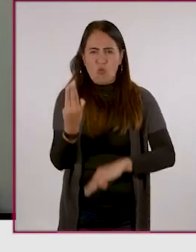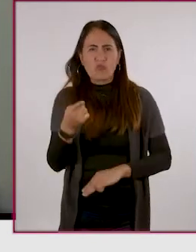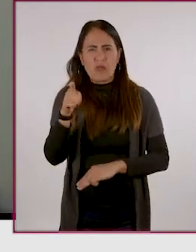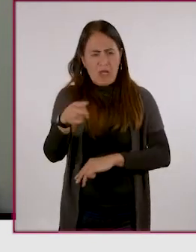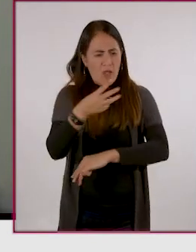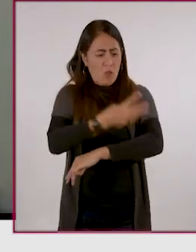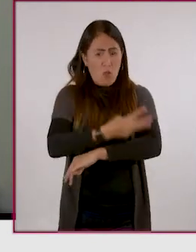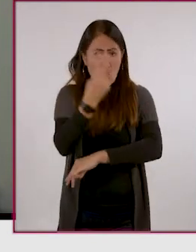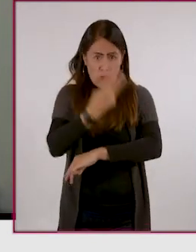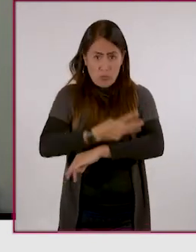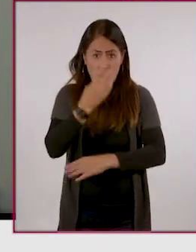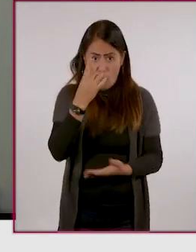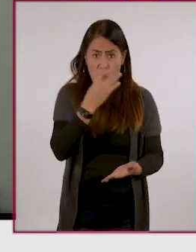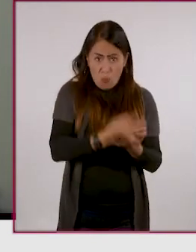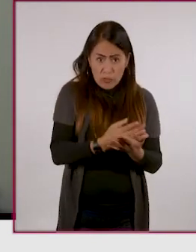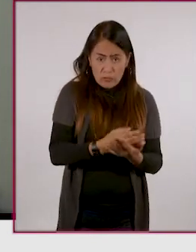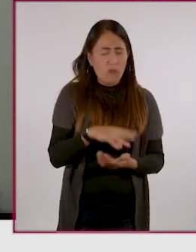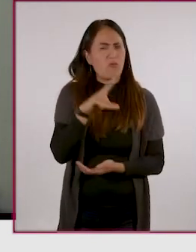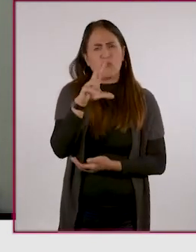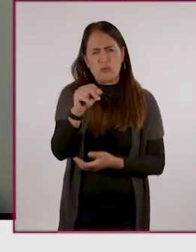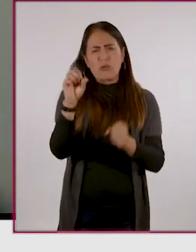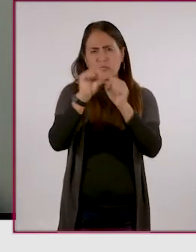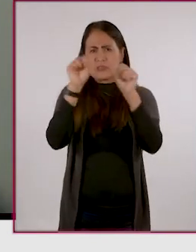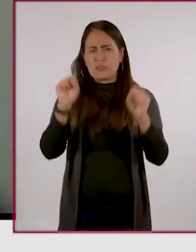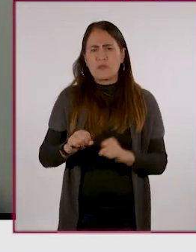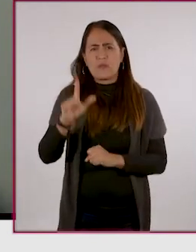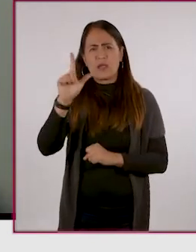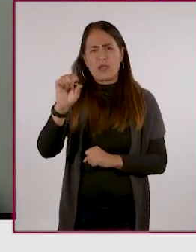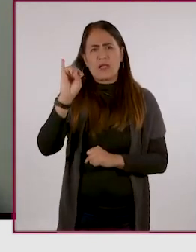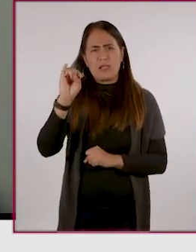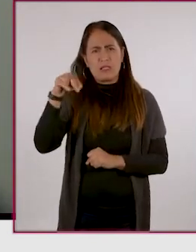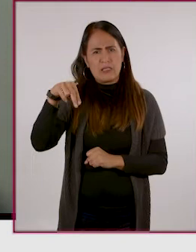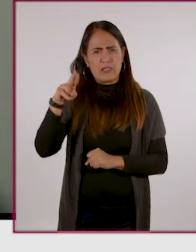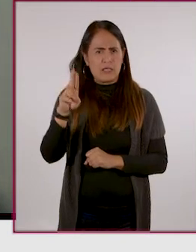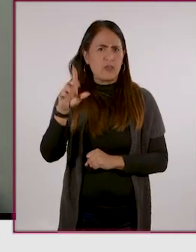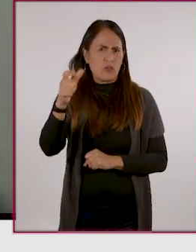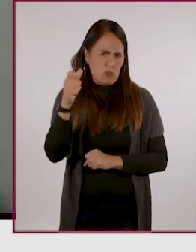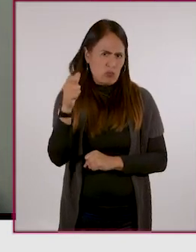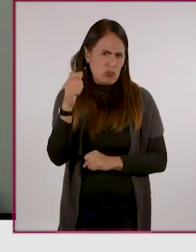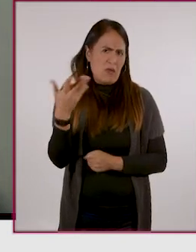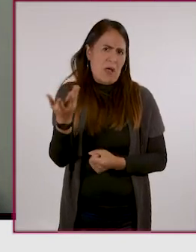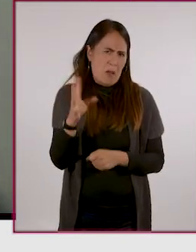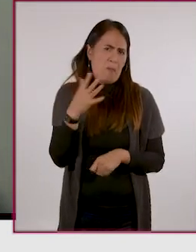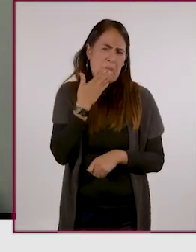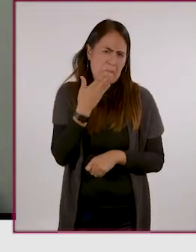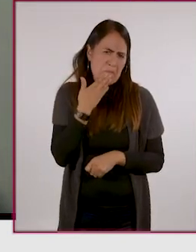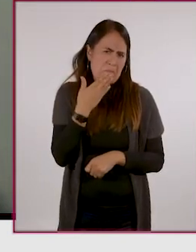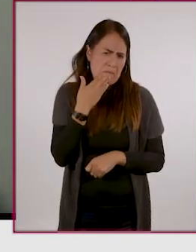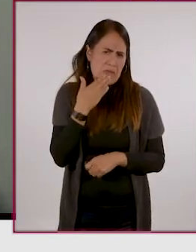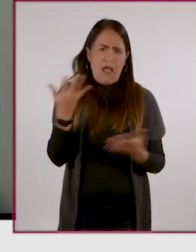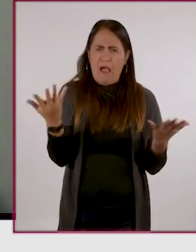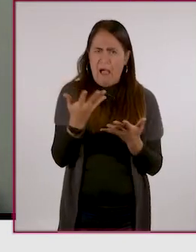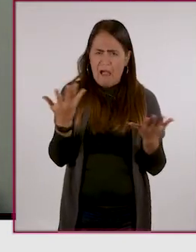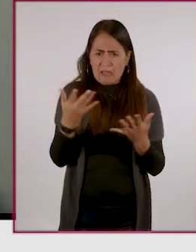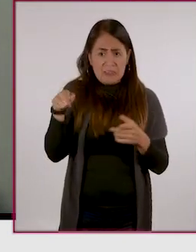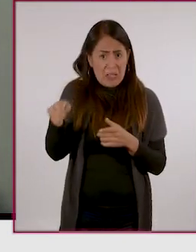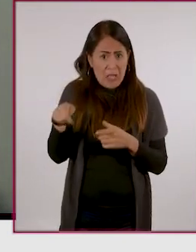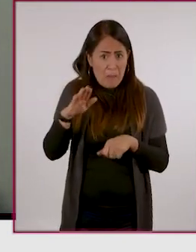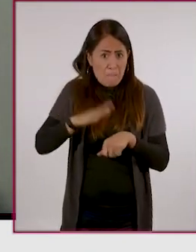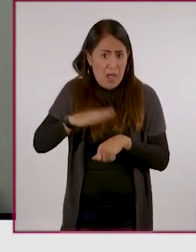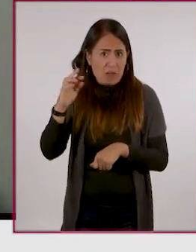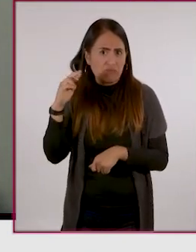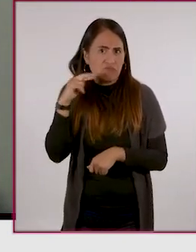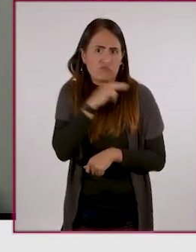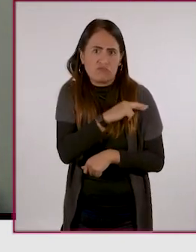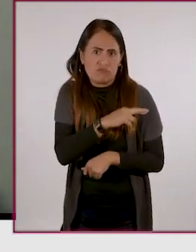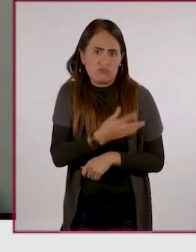es Windows, ¿no? Y no, efectivamente hay otro sistema como Linux, ¿no? Que nos permiten realizar las mismas tareas incluso más